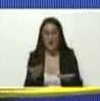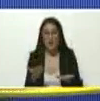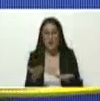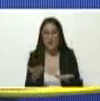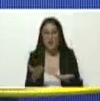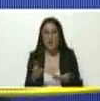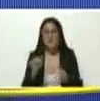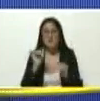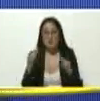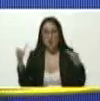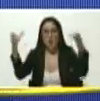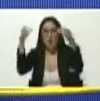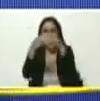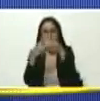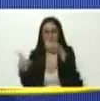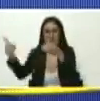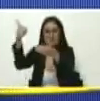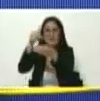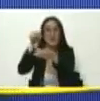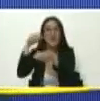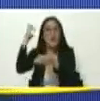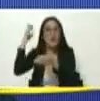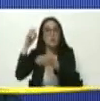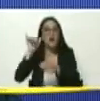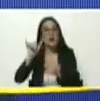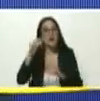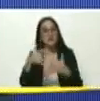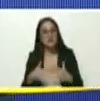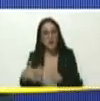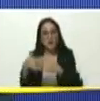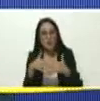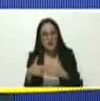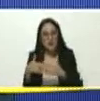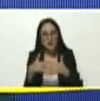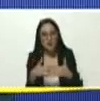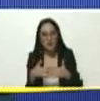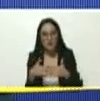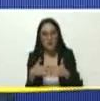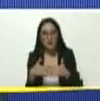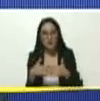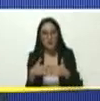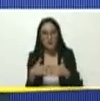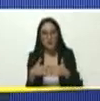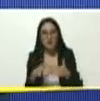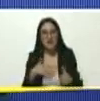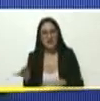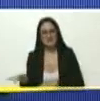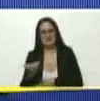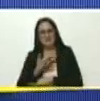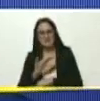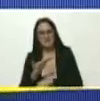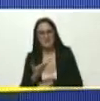las élites de Europa y Estados Unidos, que se empeñan en las sanciones contra